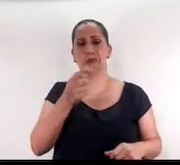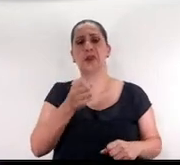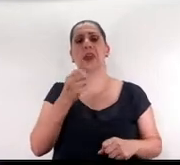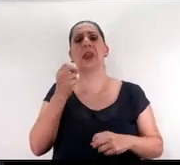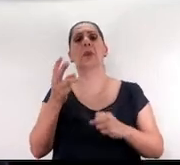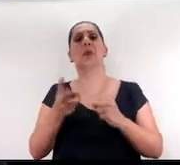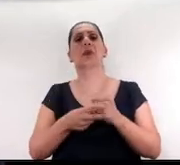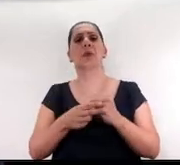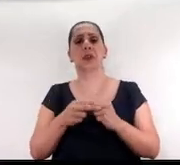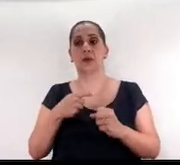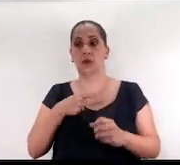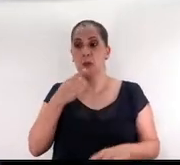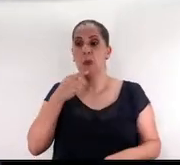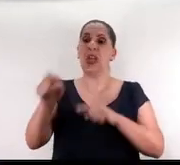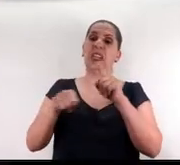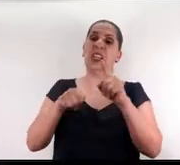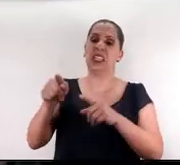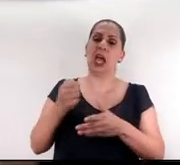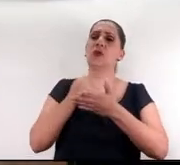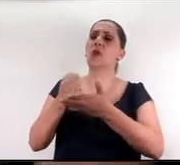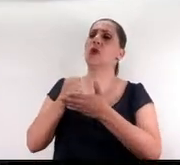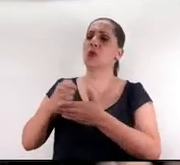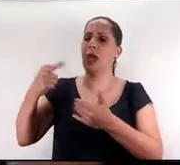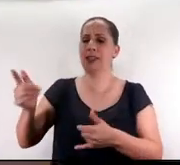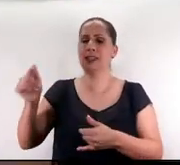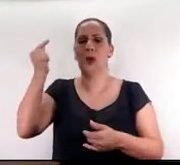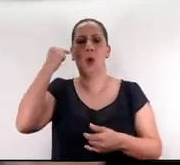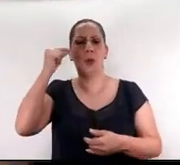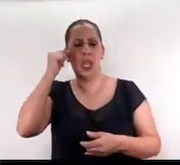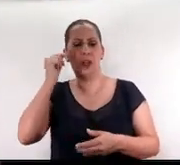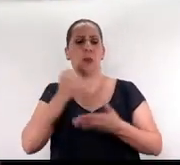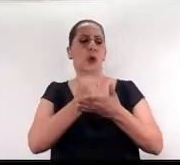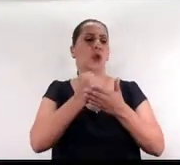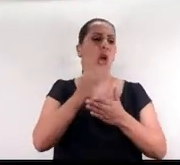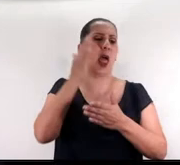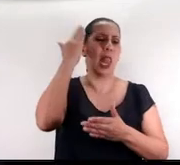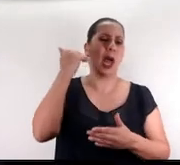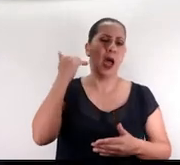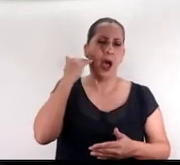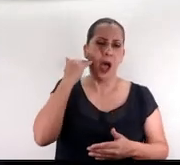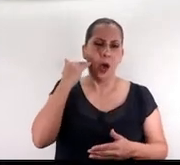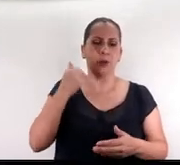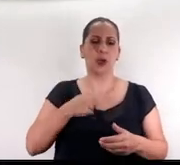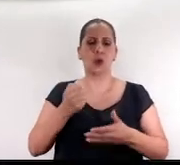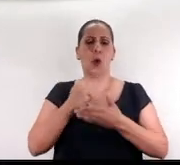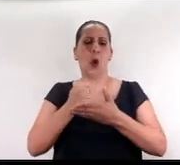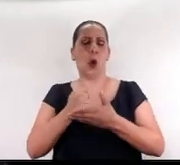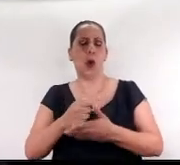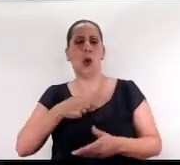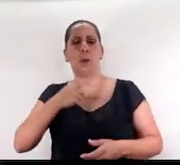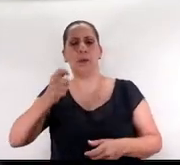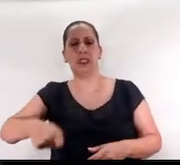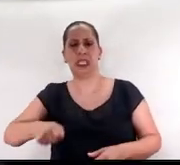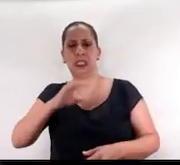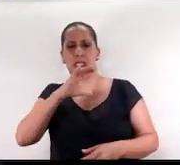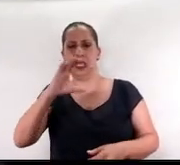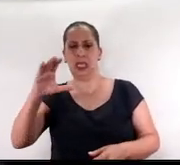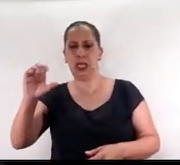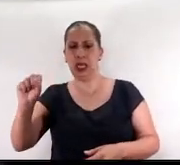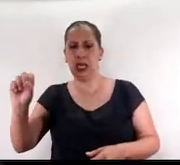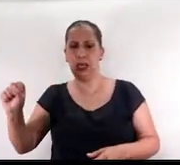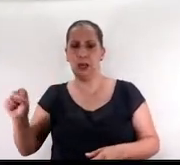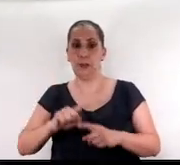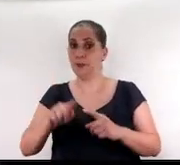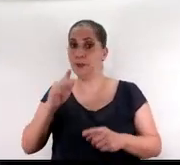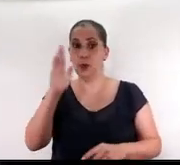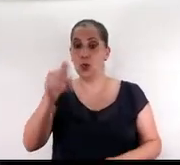pueden criticar de haber ayudado a este gobierno, de haber ayudado a la Junta de Notables de Doña Laura, de haber sido presidente de la Caja, pero nunca